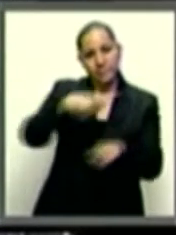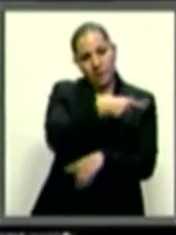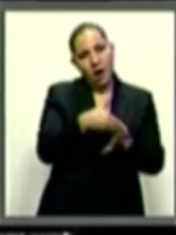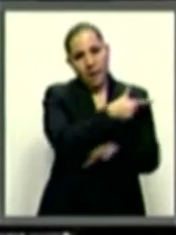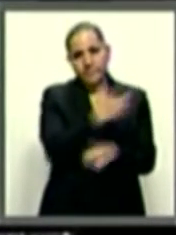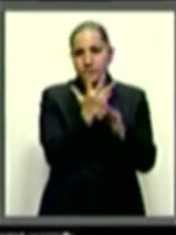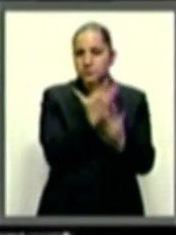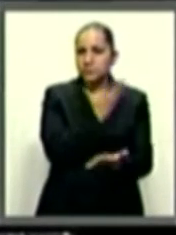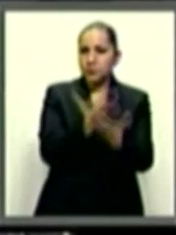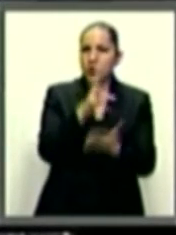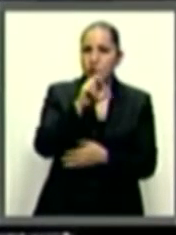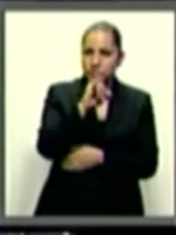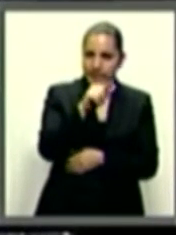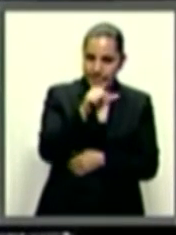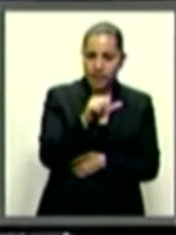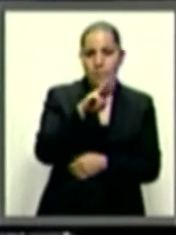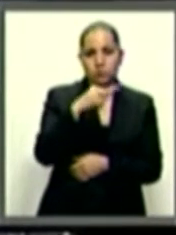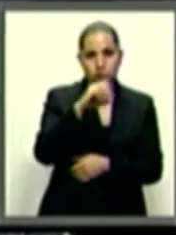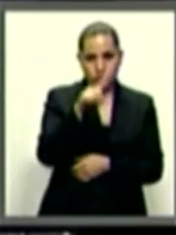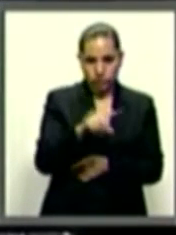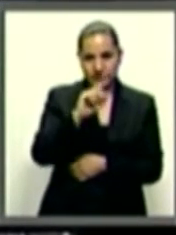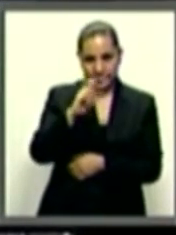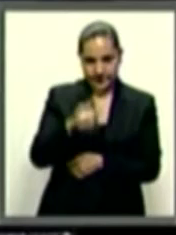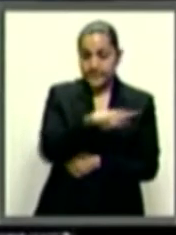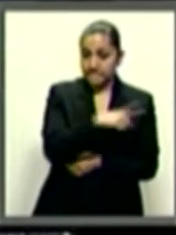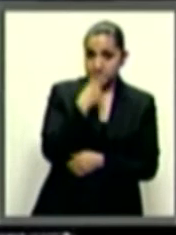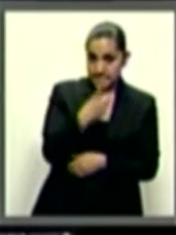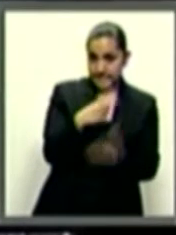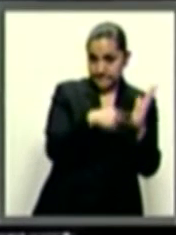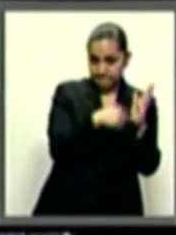Muñoz Sánchez, que a la letra dice: se exhorta a la Secretaría de